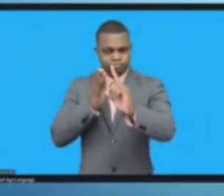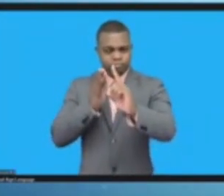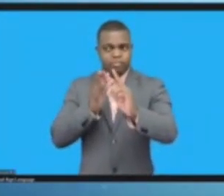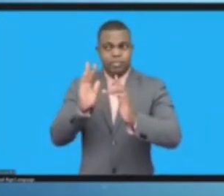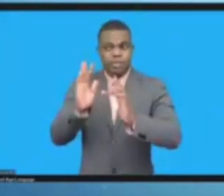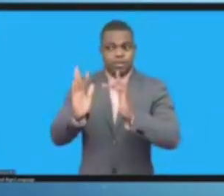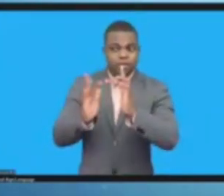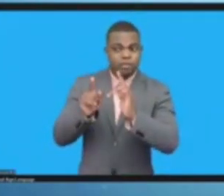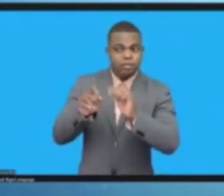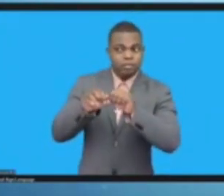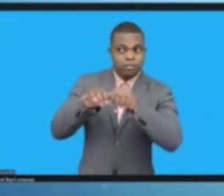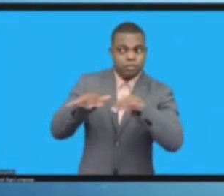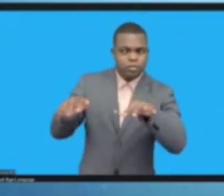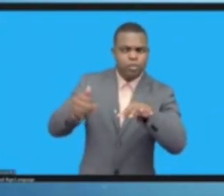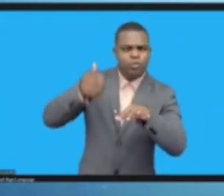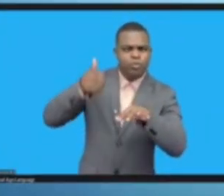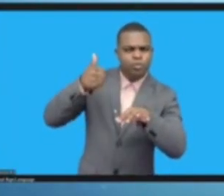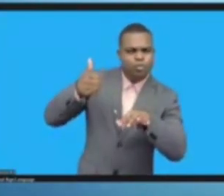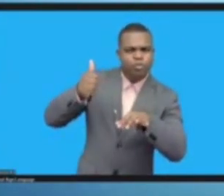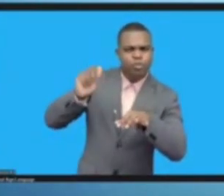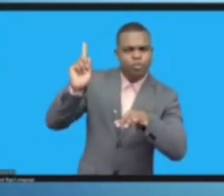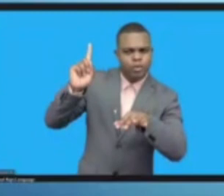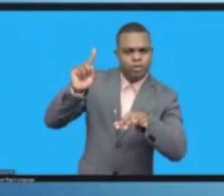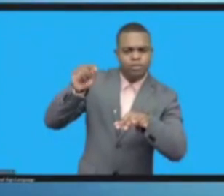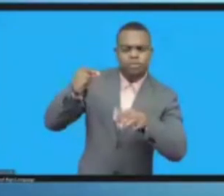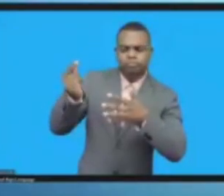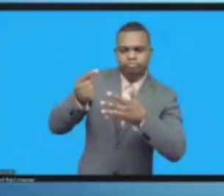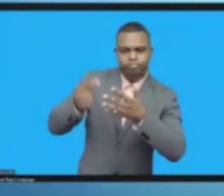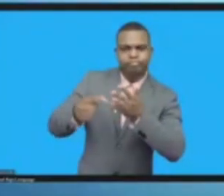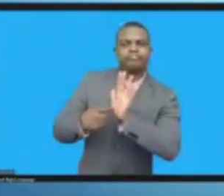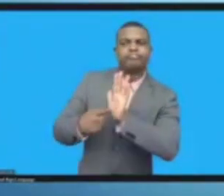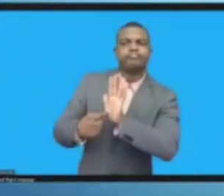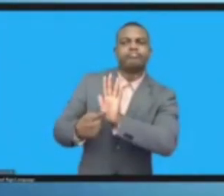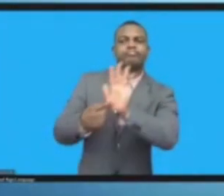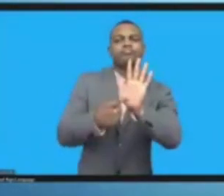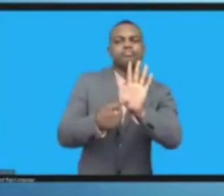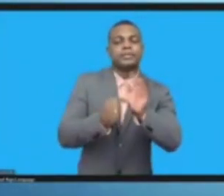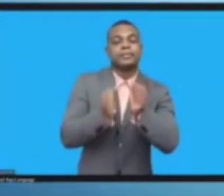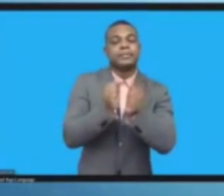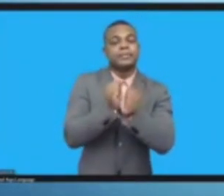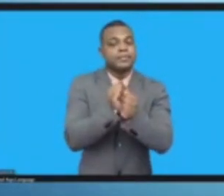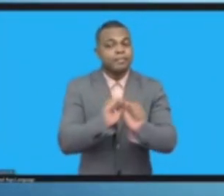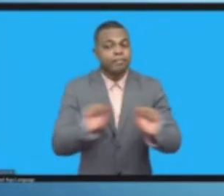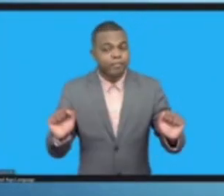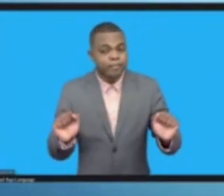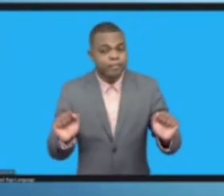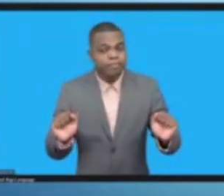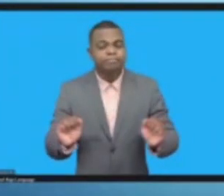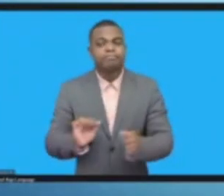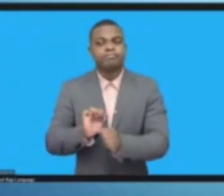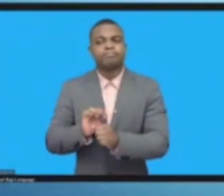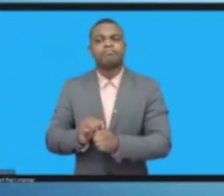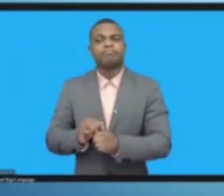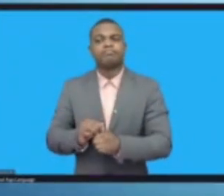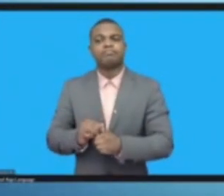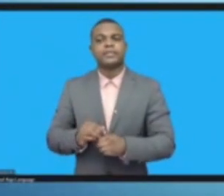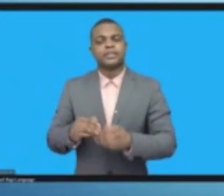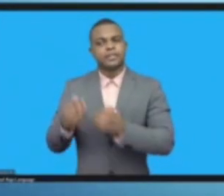utilidad accesibilidad en ambos sentidos de la palabra asequibilidad resiliencia